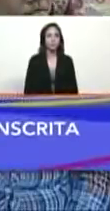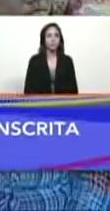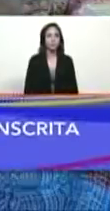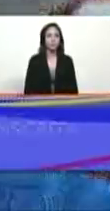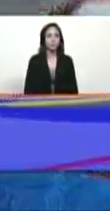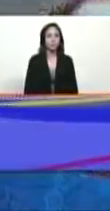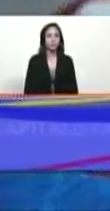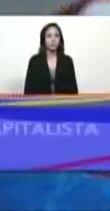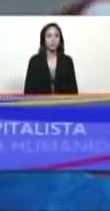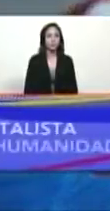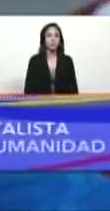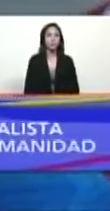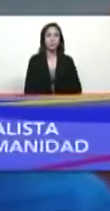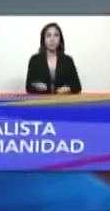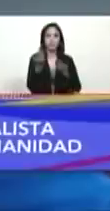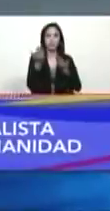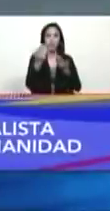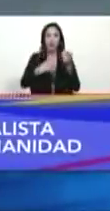para